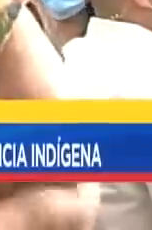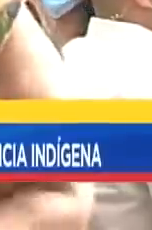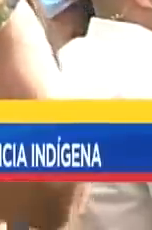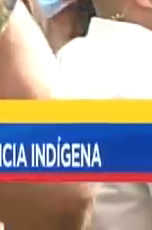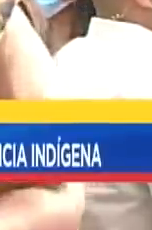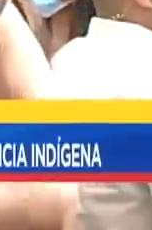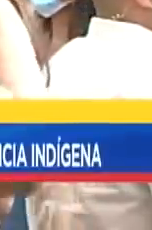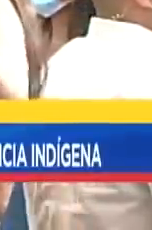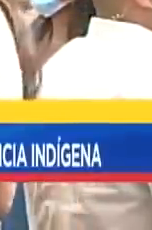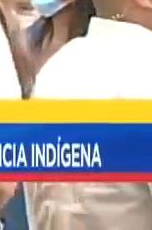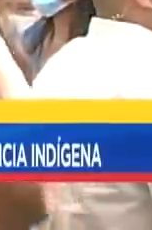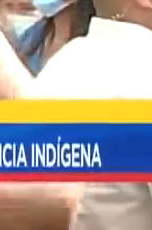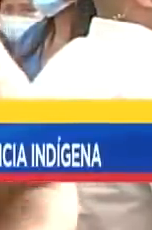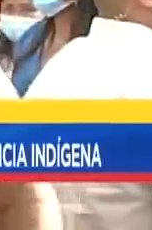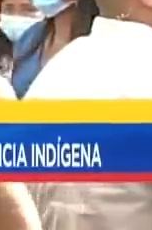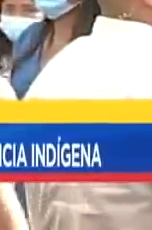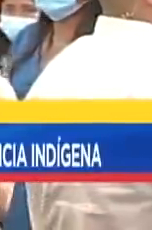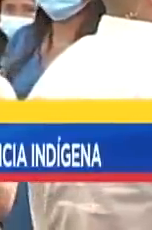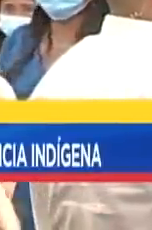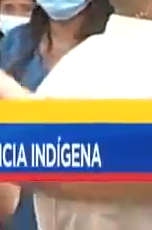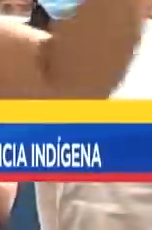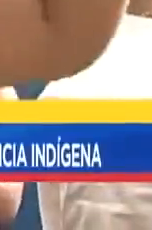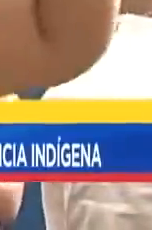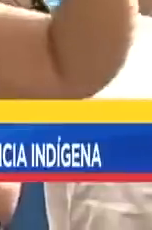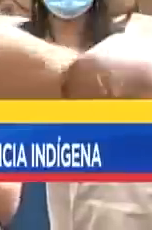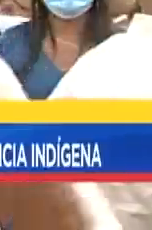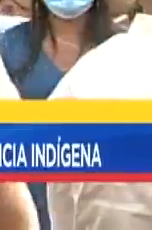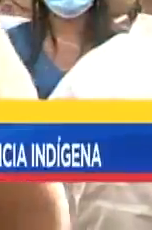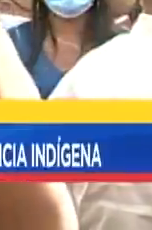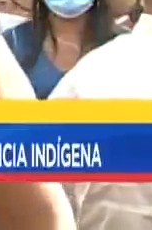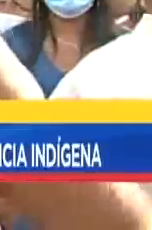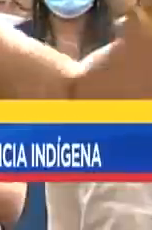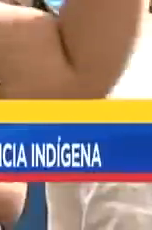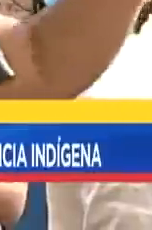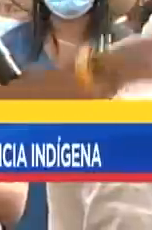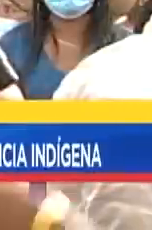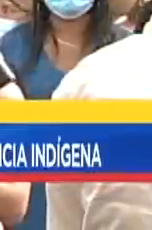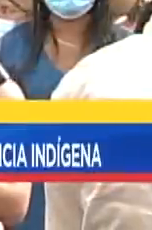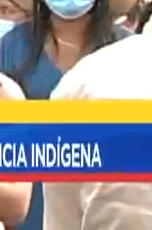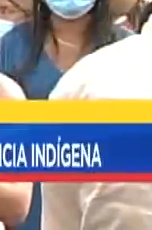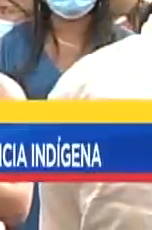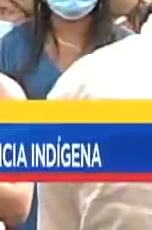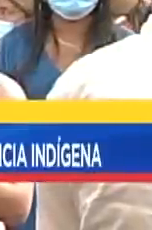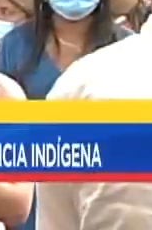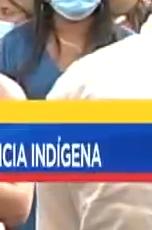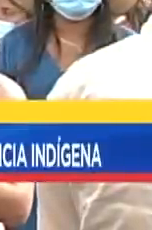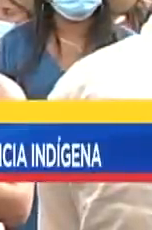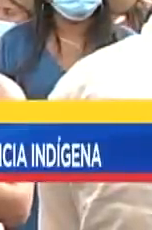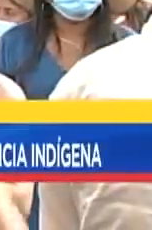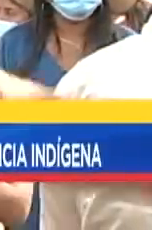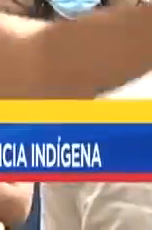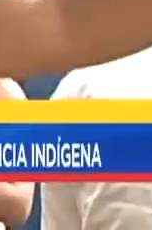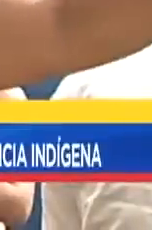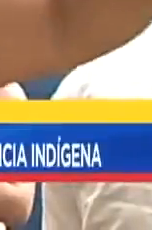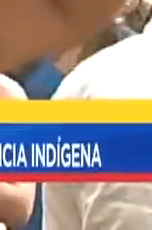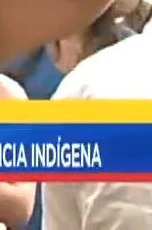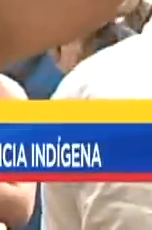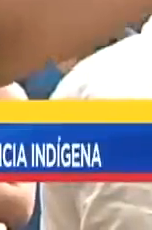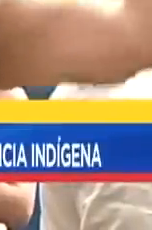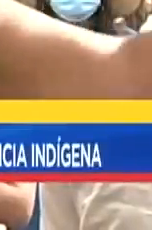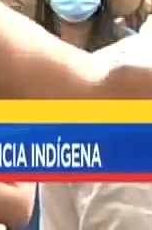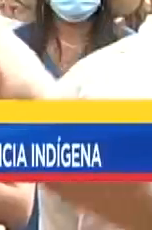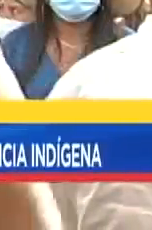lo celebramos hoy, las reivindicaciones. Conmemoramos los 529 años de